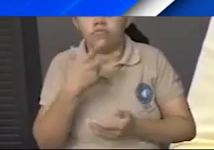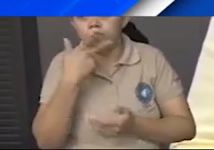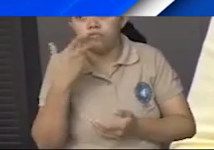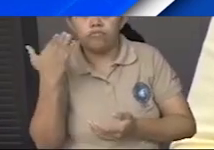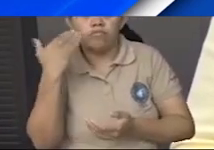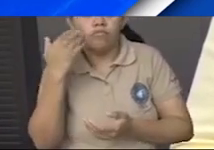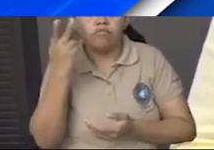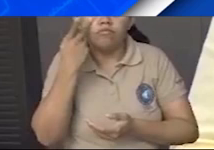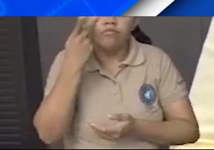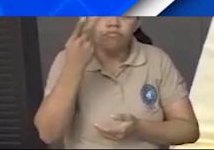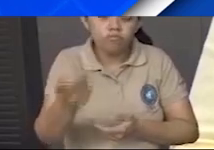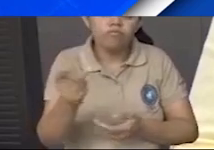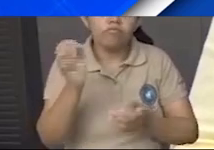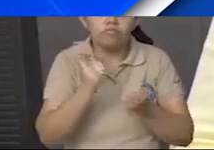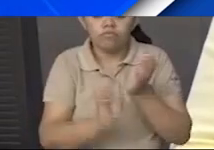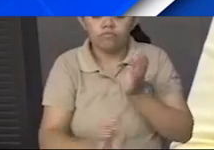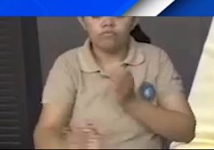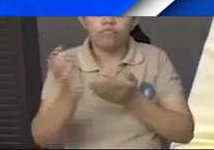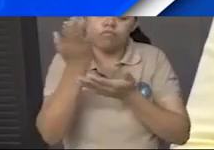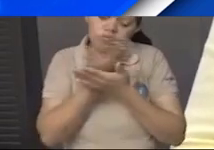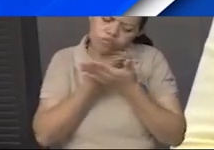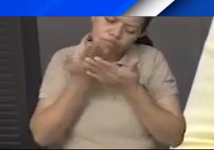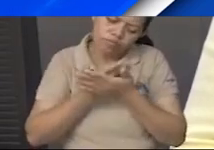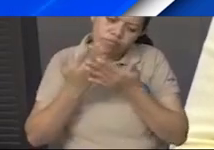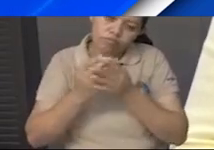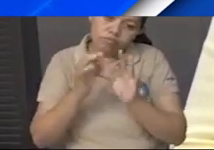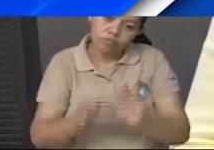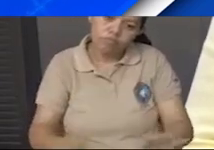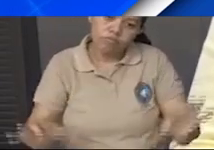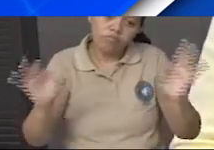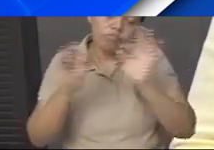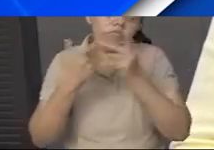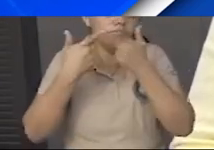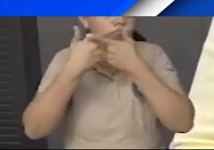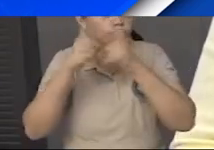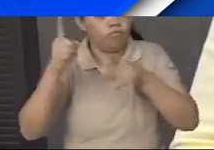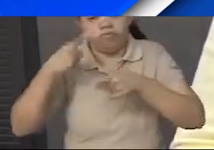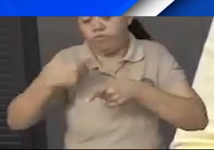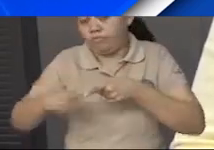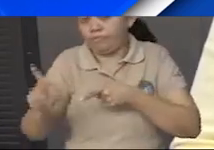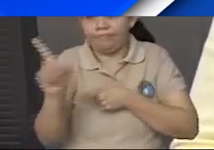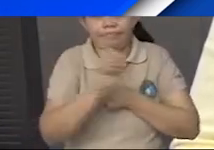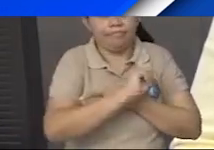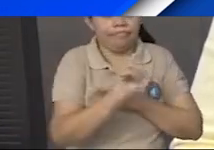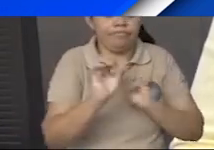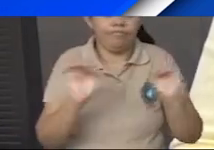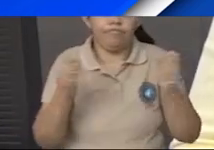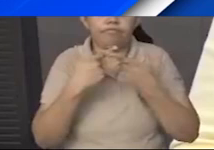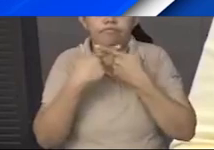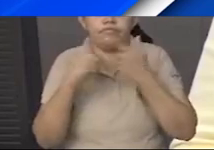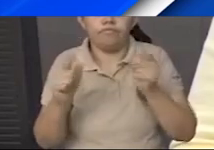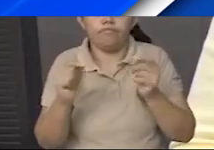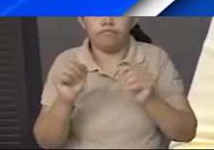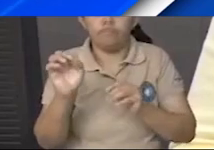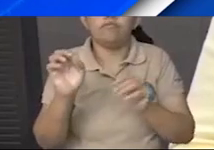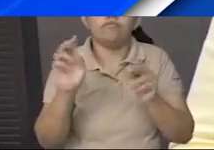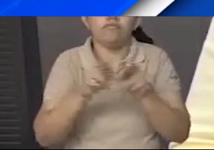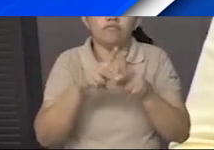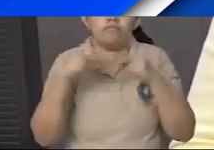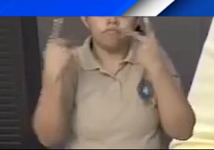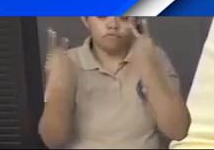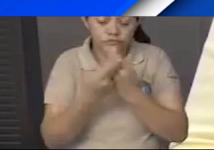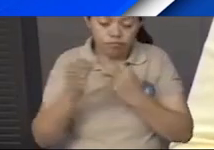padre que ven a sus hijos e hijas estudiando de forma gratuita. Toma forma de un pueblo que tiene